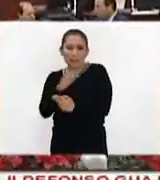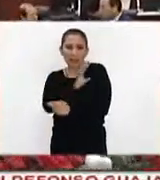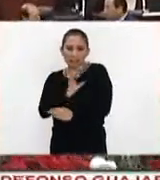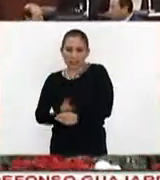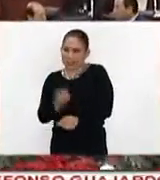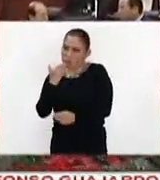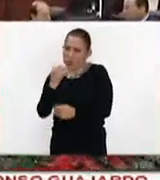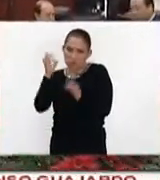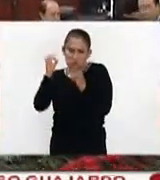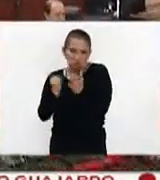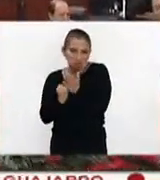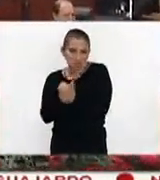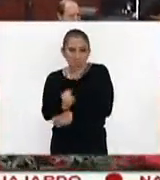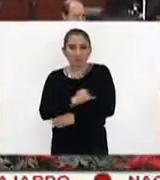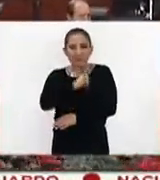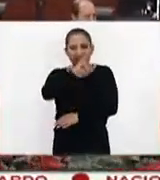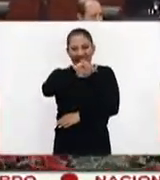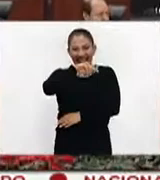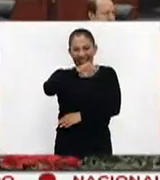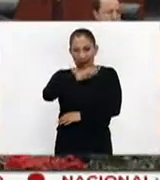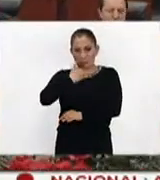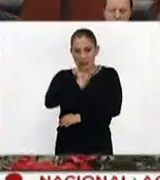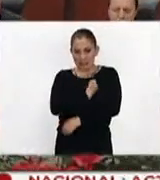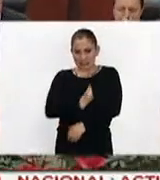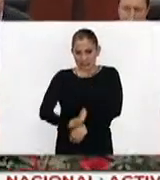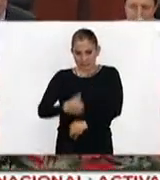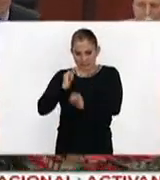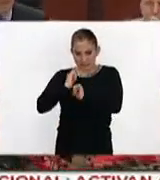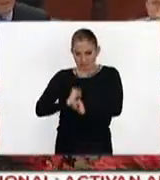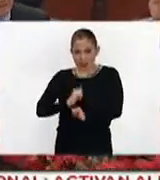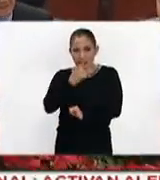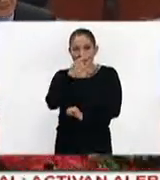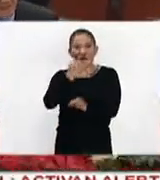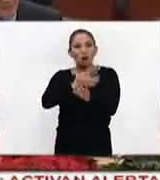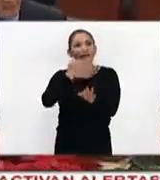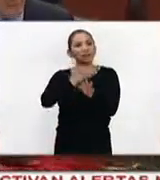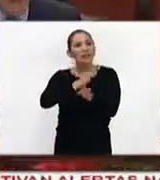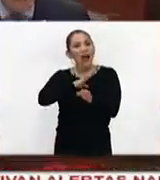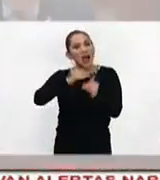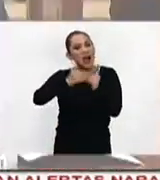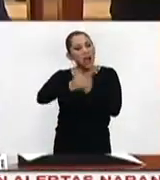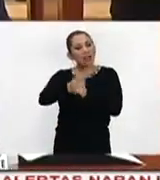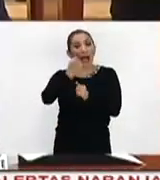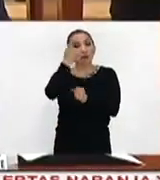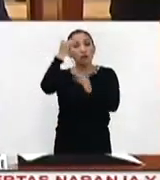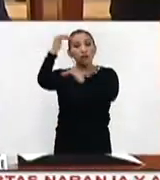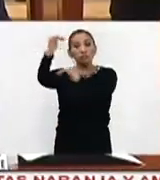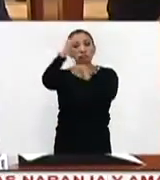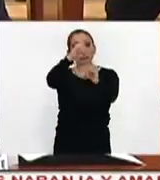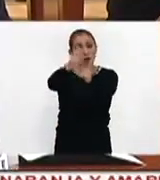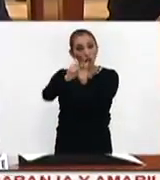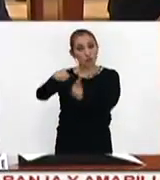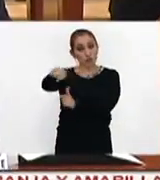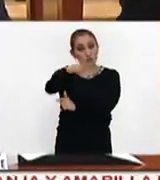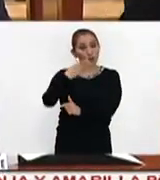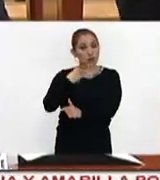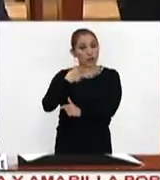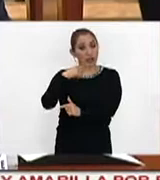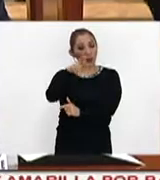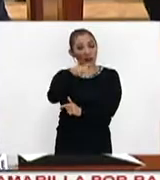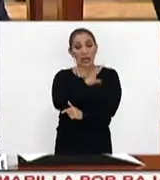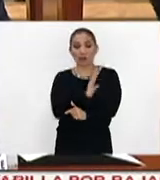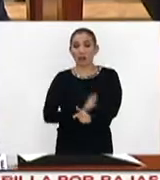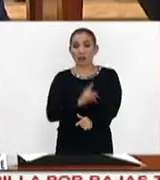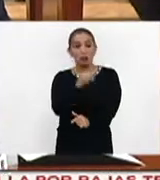El consejero presidente del INE, Lorenzo Córdoba, explicó que en este tiempo habrá algunas restricciones para los partidos y aspirantes. Entre ellas,